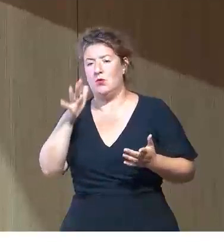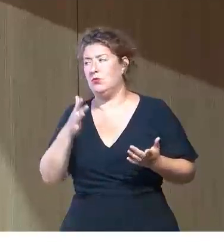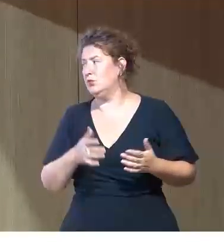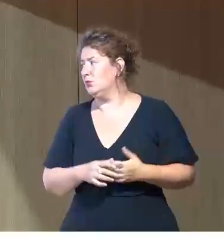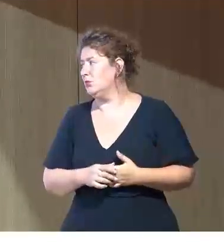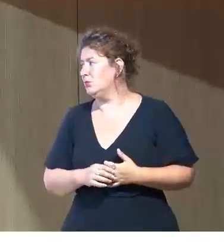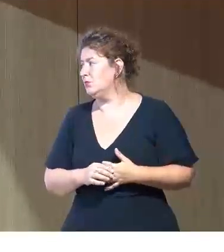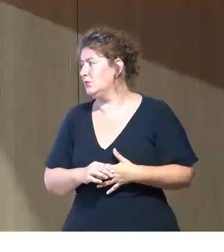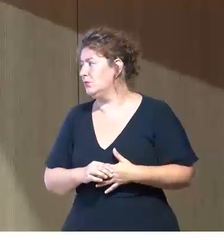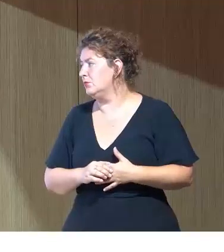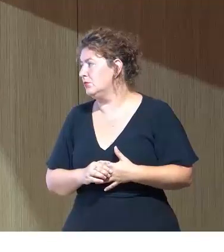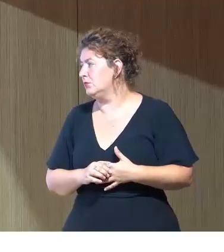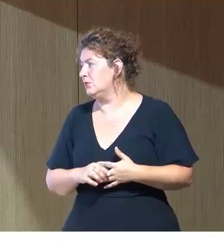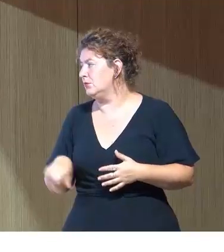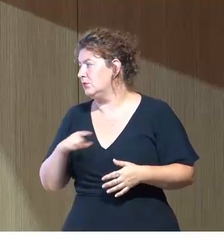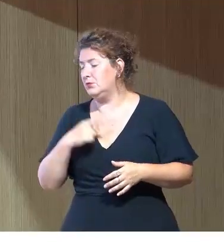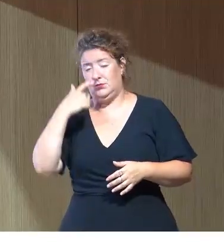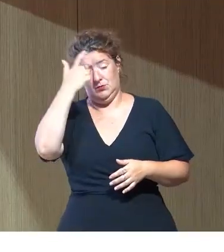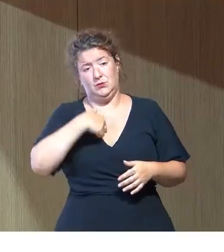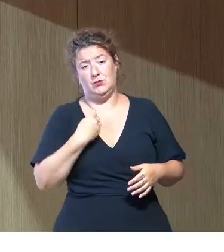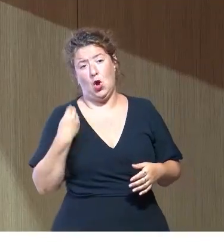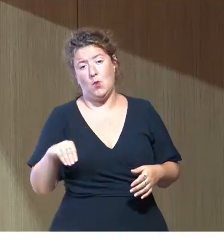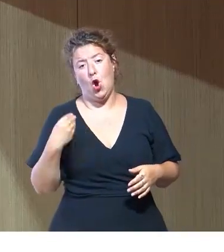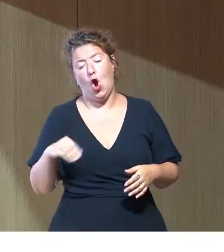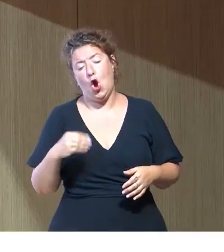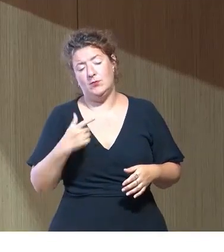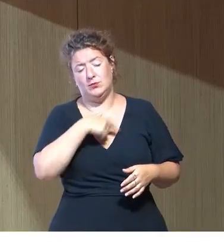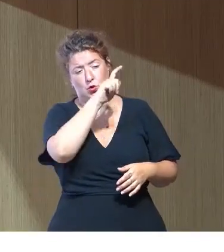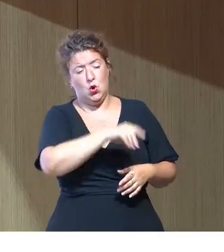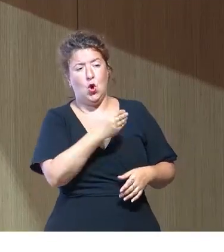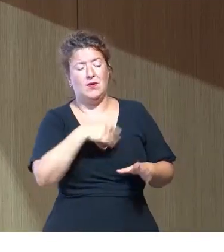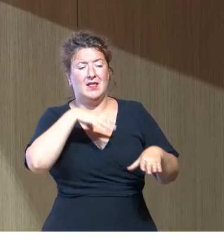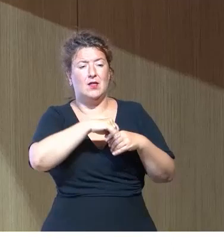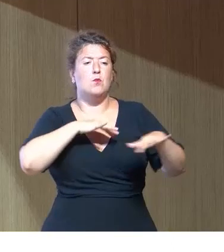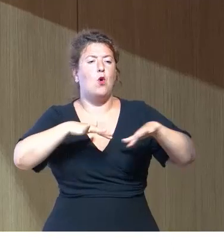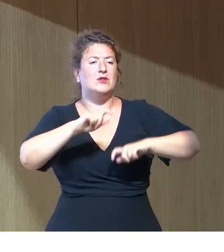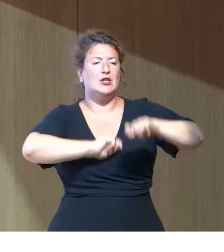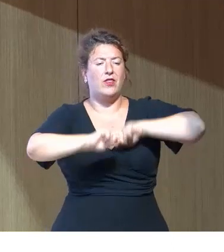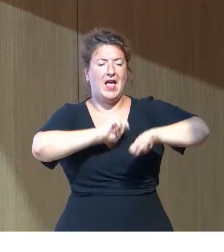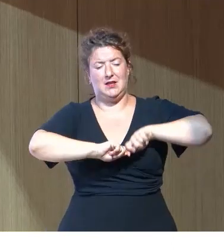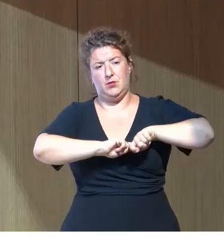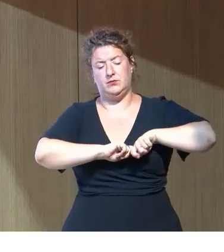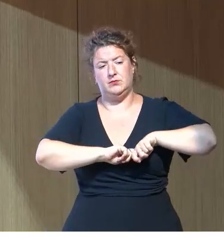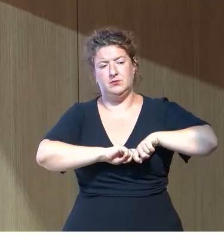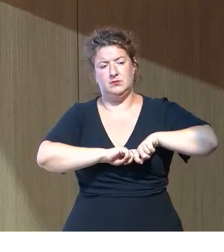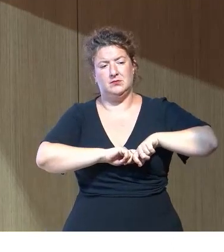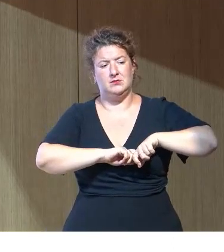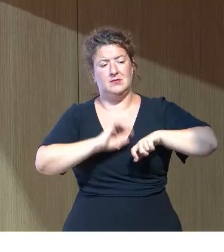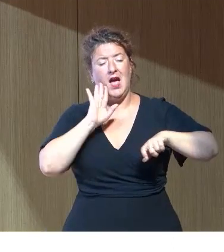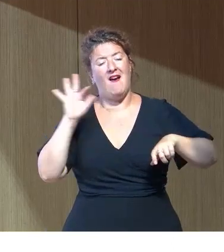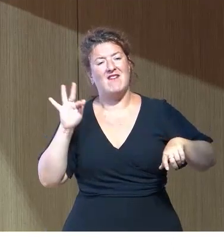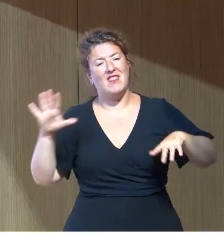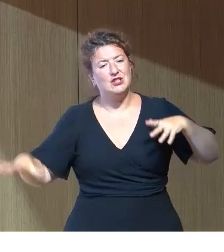yo fíjate Dani como como joven y como miembro del movimiento asociativo No a mí a mí de lo que estaba comentando